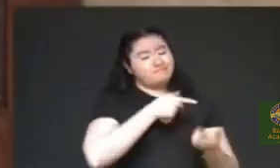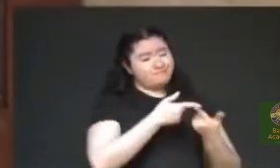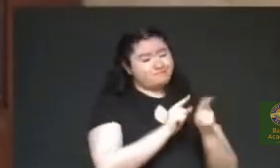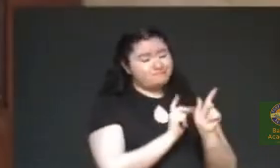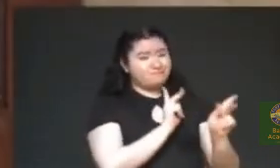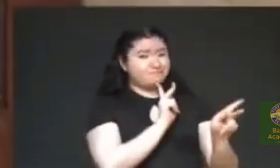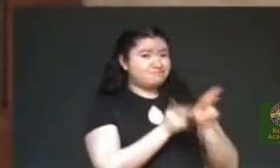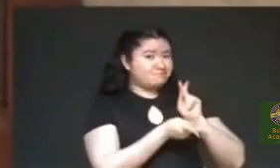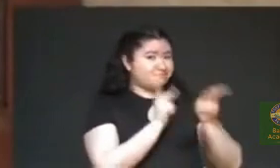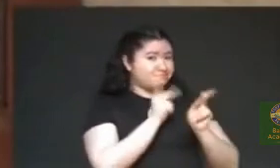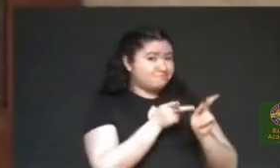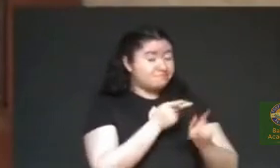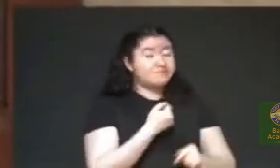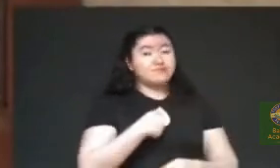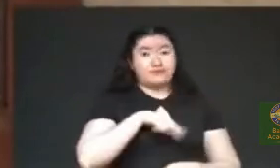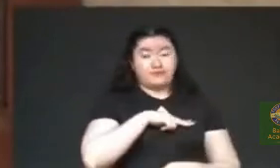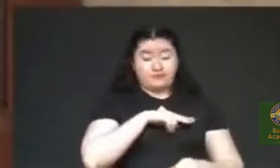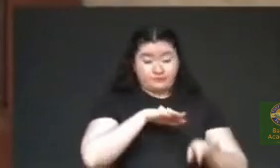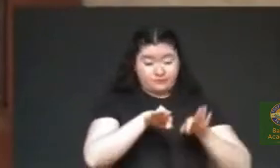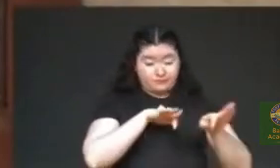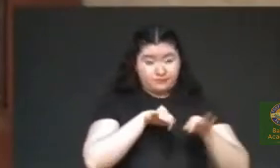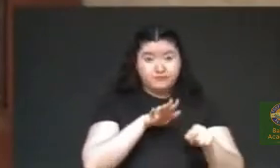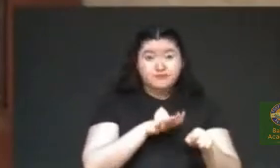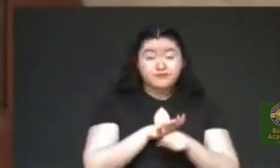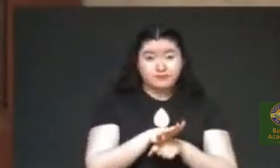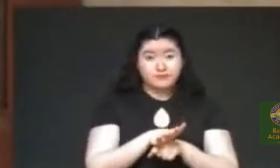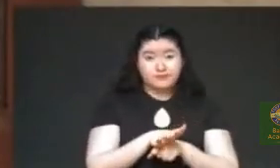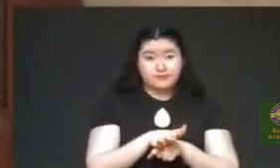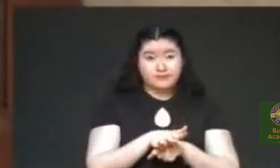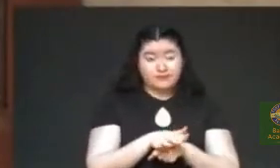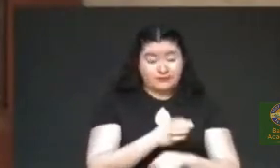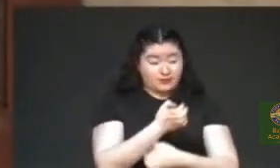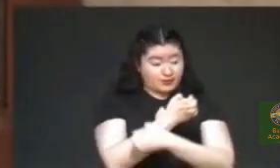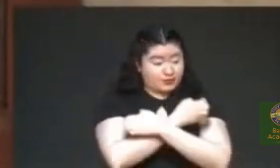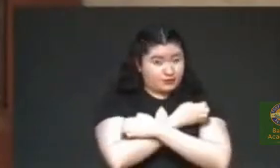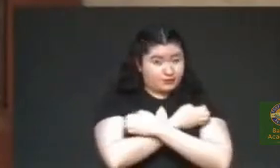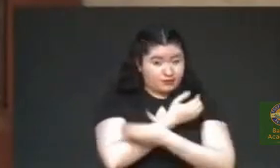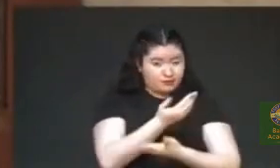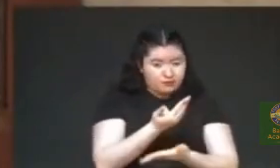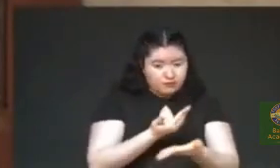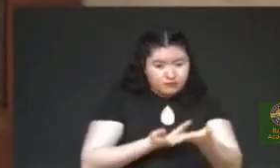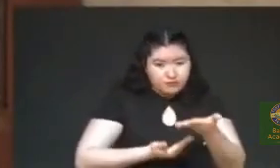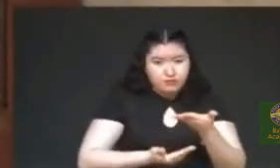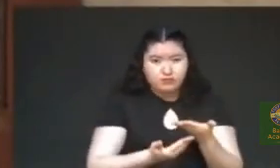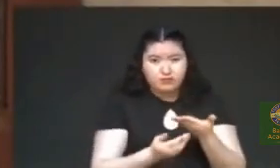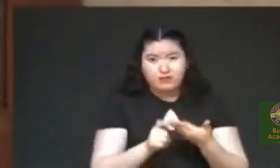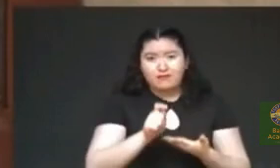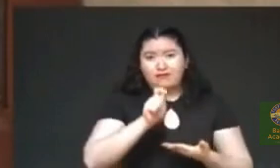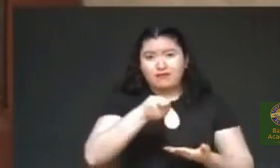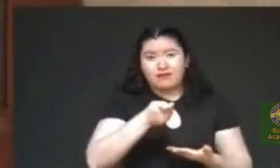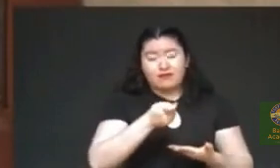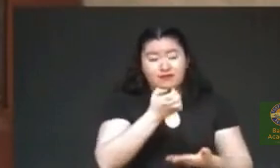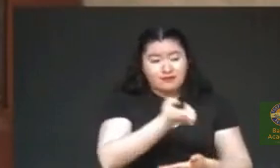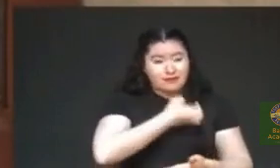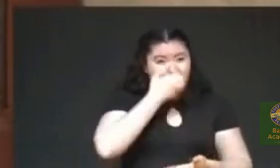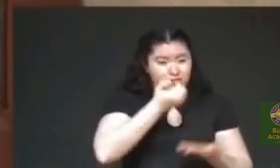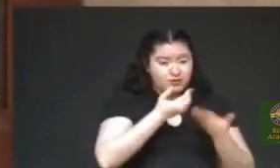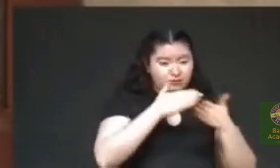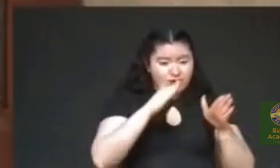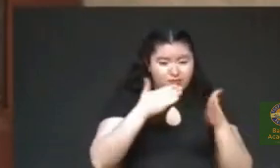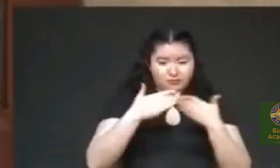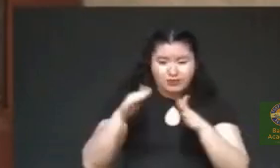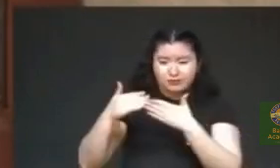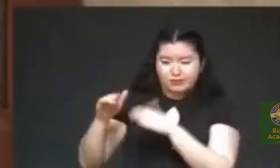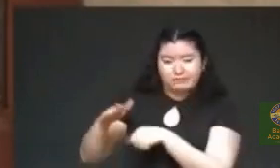Finalmente nuestro trabajo es servir a la educación, y servir a la educación es abrir la mayor cantidad de escuelas,